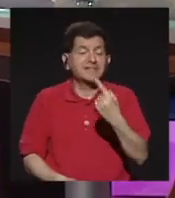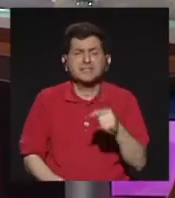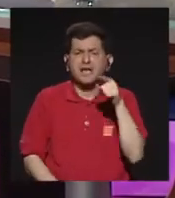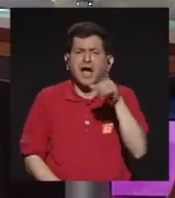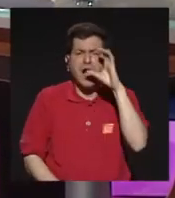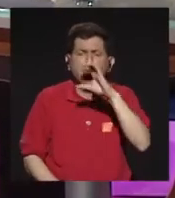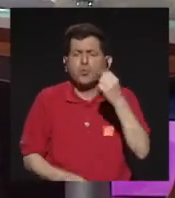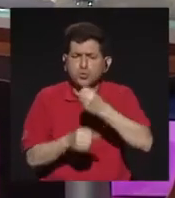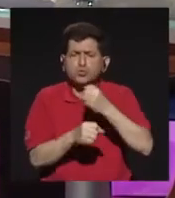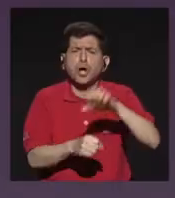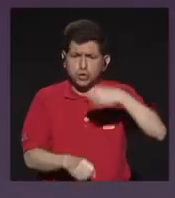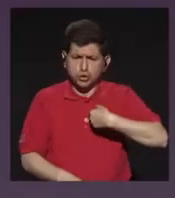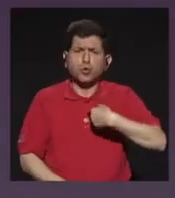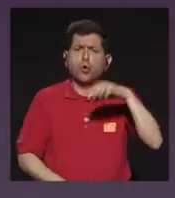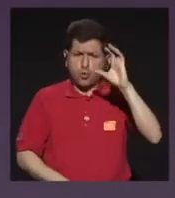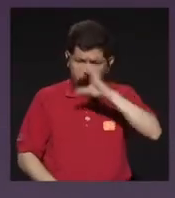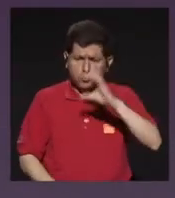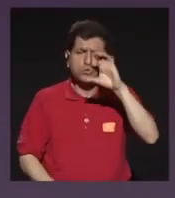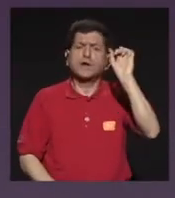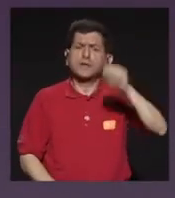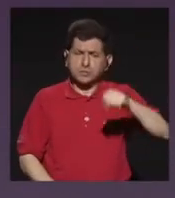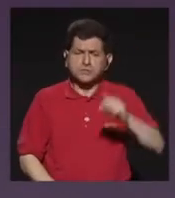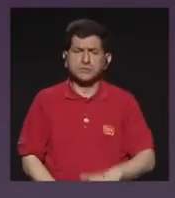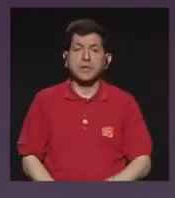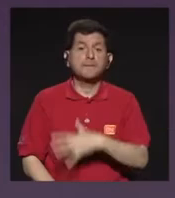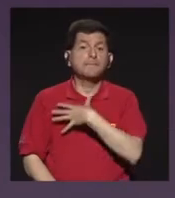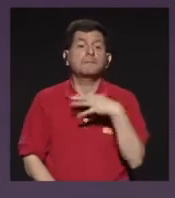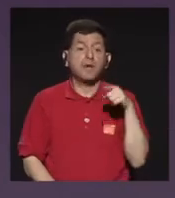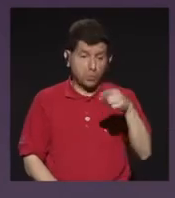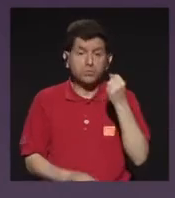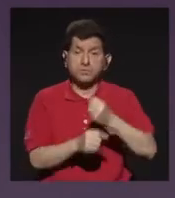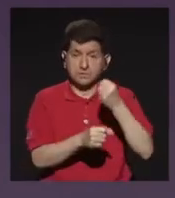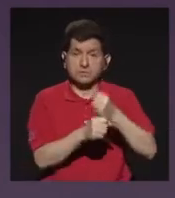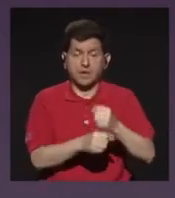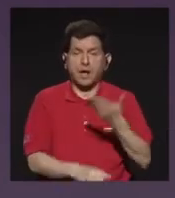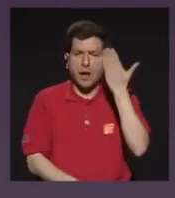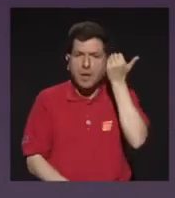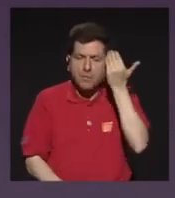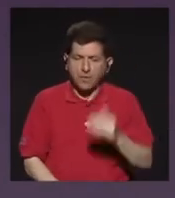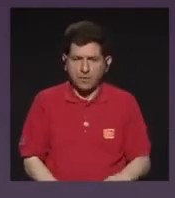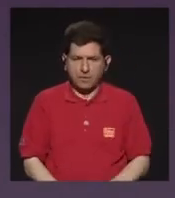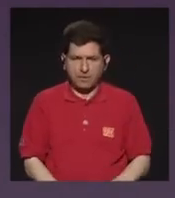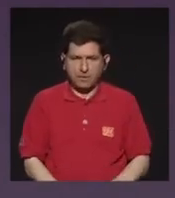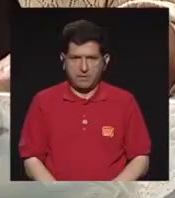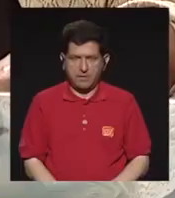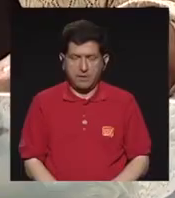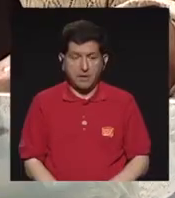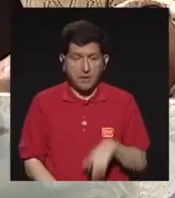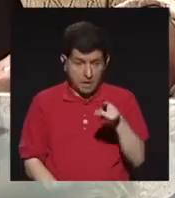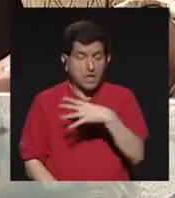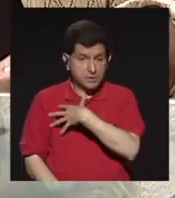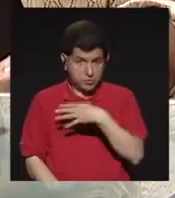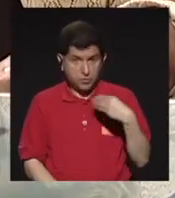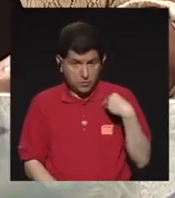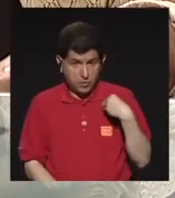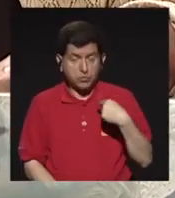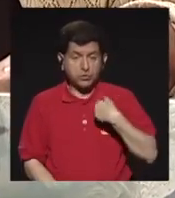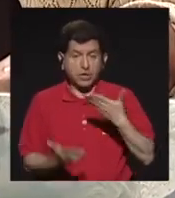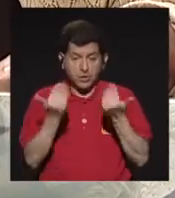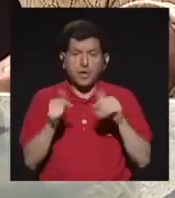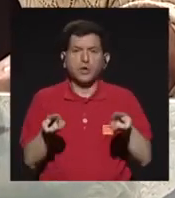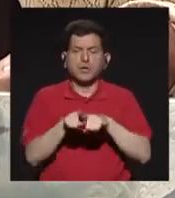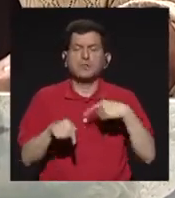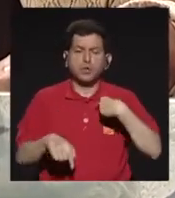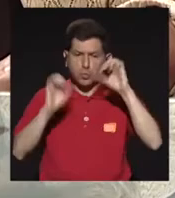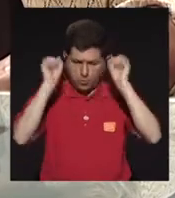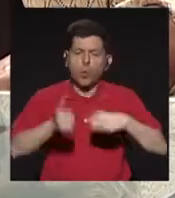Claro, yo ando buscando trabajo, ¿verdad? Me gustaría ese trabajo. ¿Por qué? Porque aparte de que es algo que me gusta, algo que quiero, es algo que